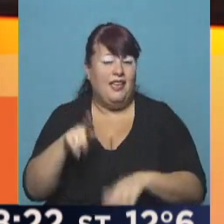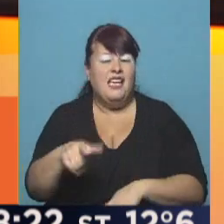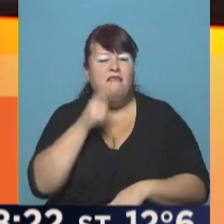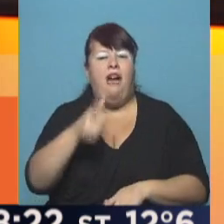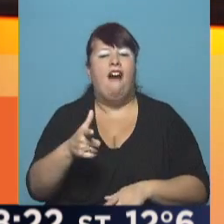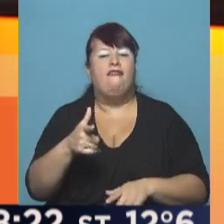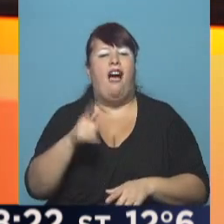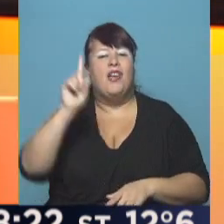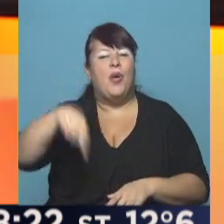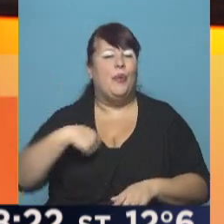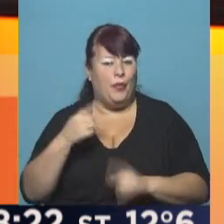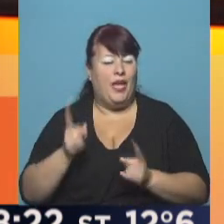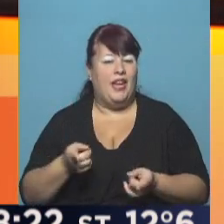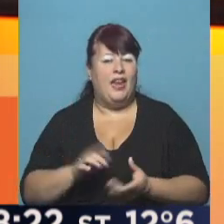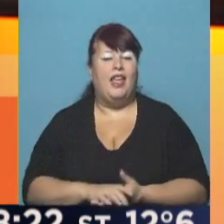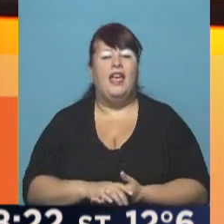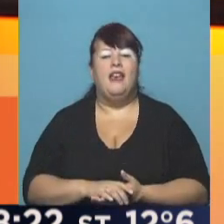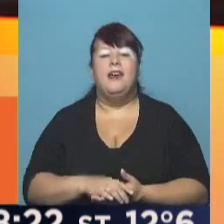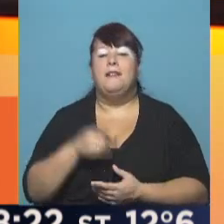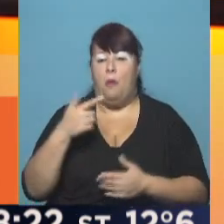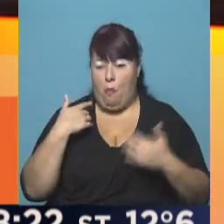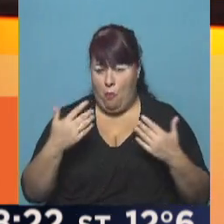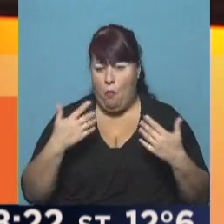y promueve también entender que se